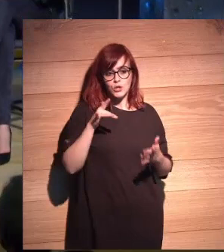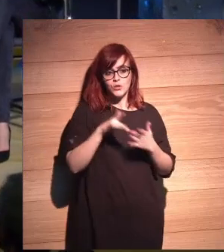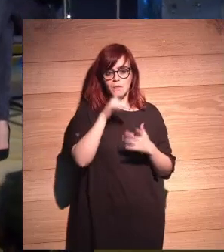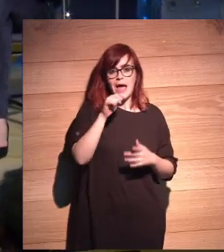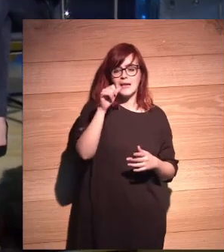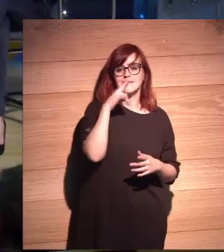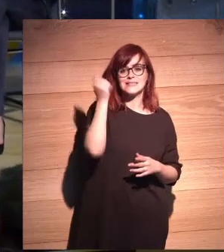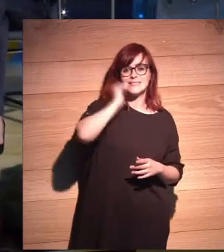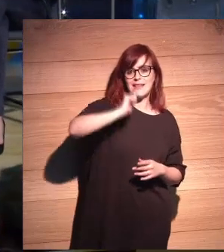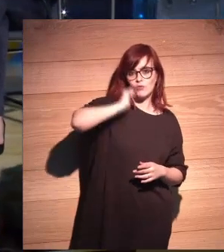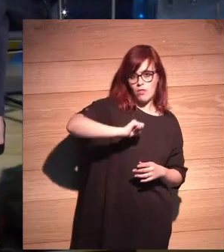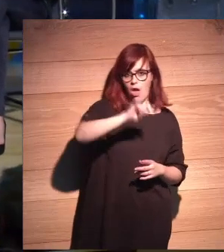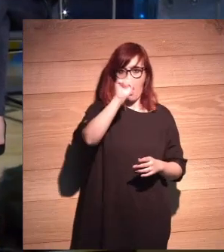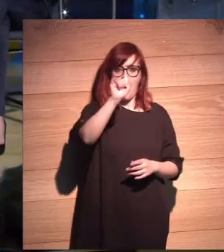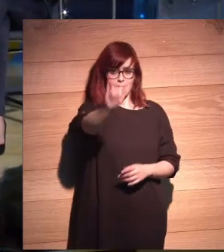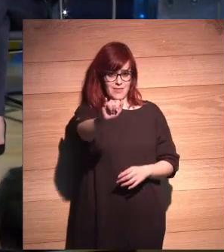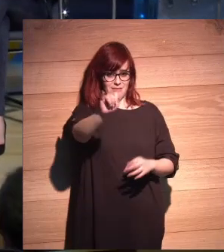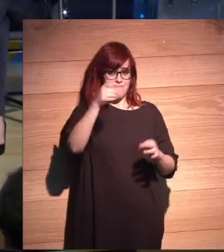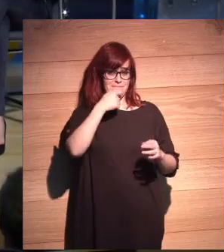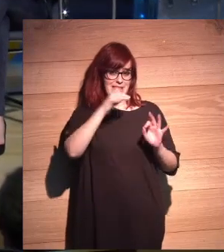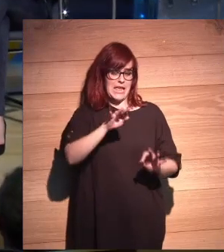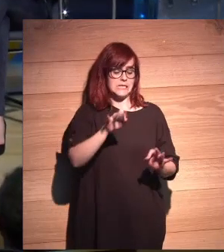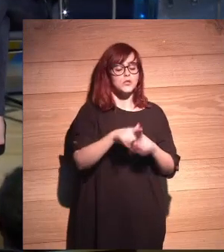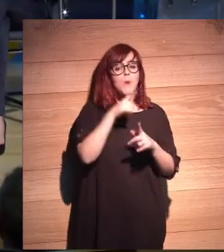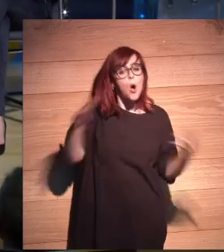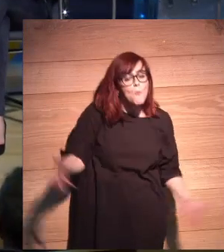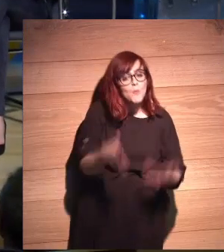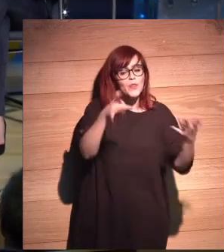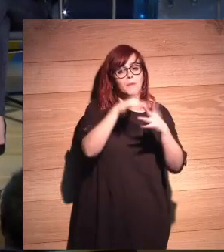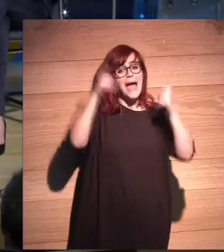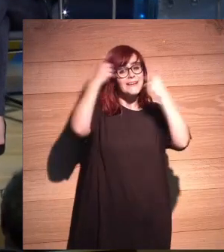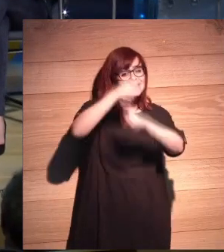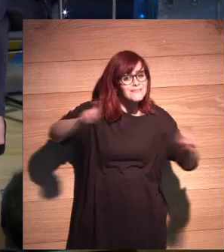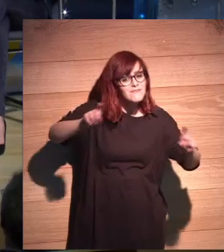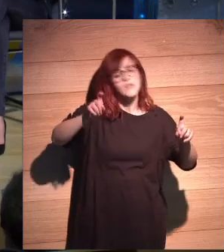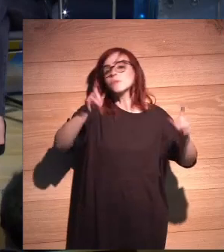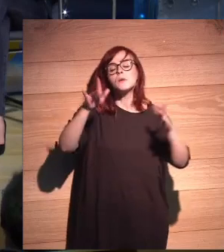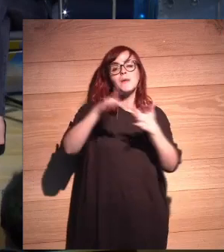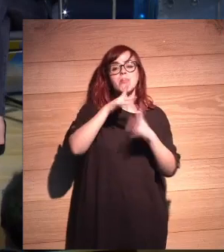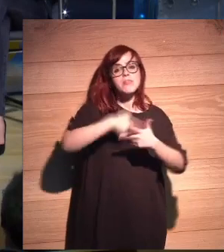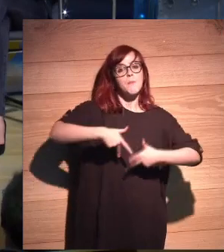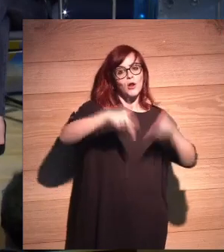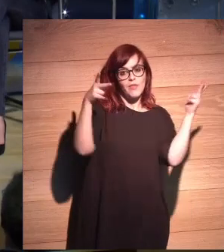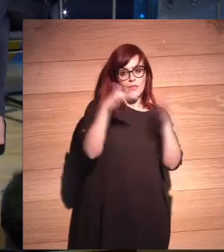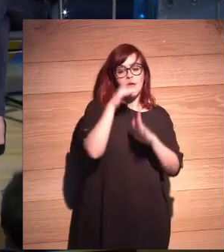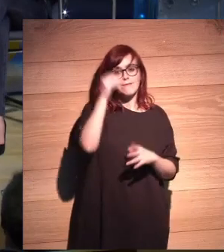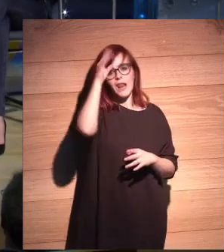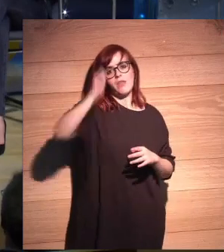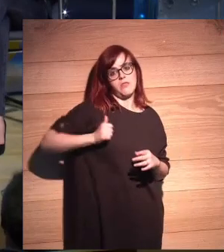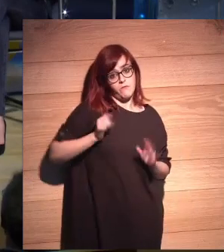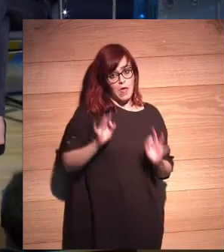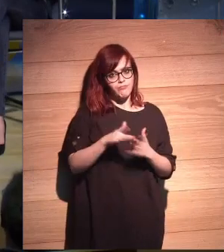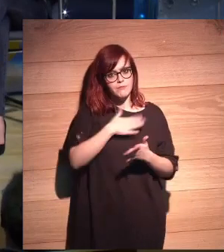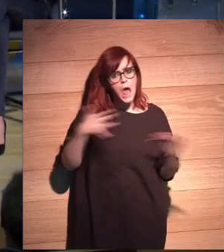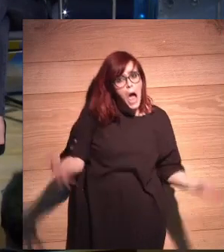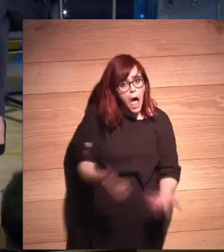es Saturdays AI, que se ocupan de promover la enseñanza y la democratización de la inteligencia